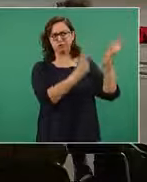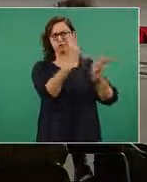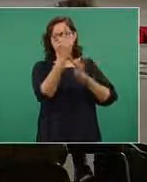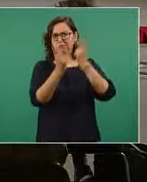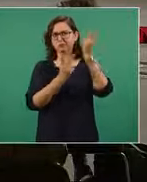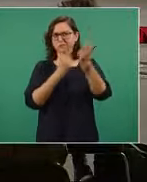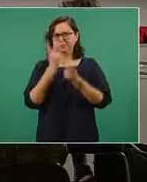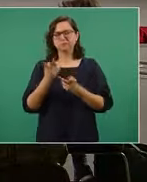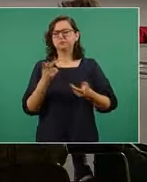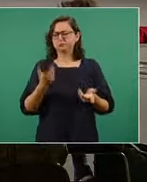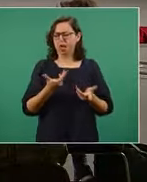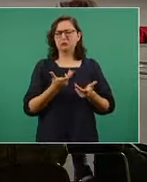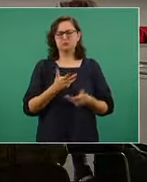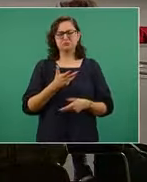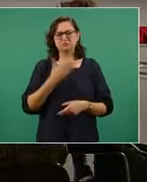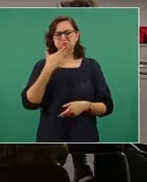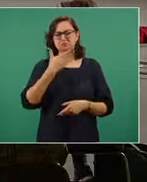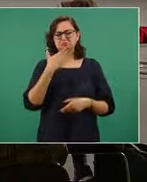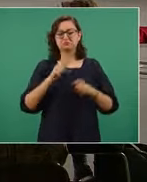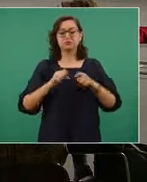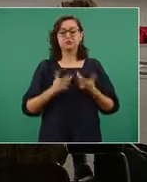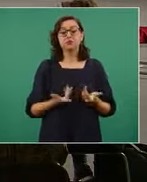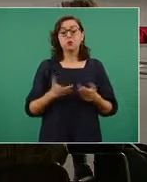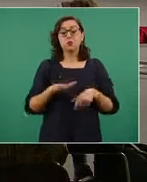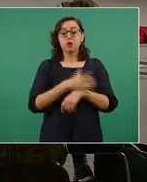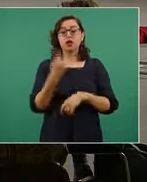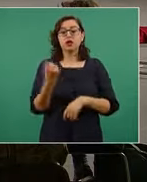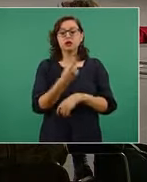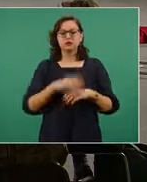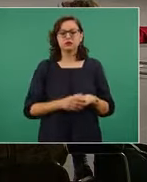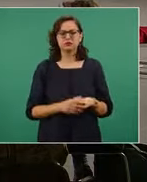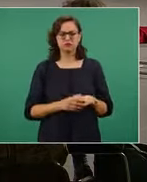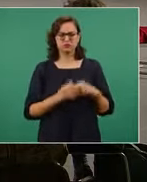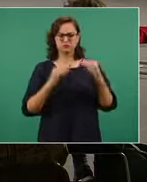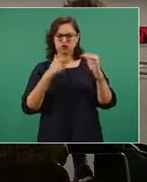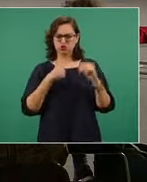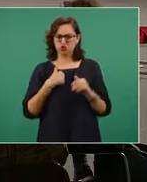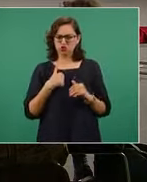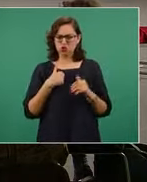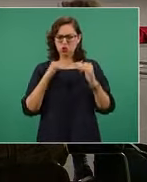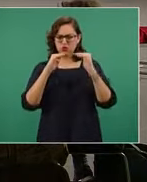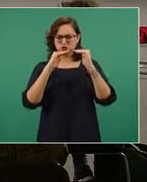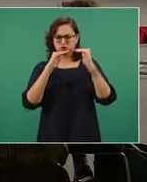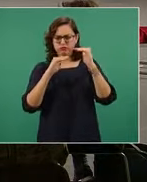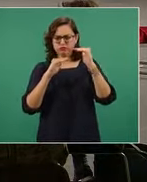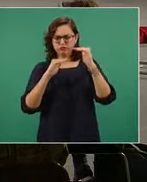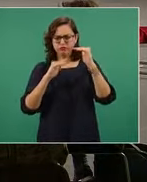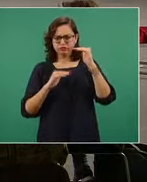cuando estemos abajo, entonces va a ser el momento